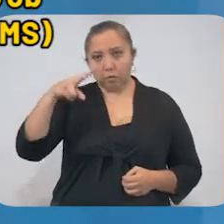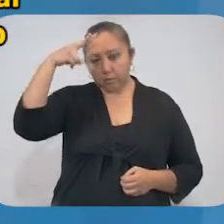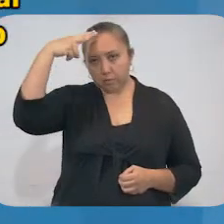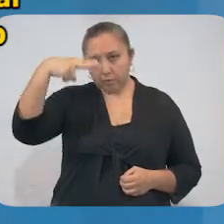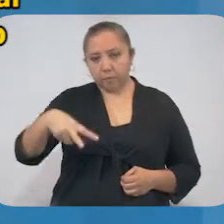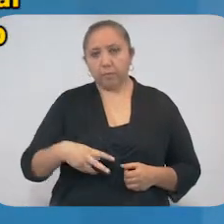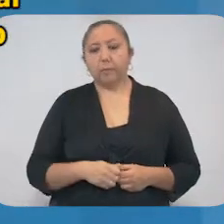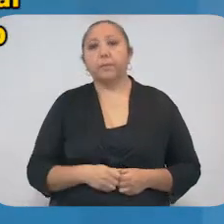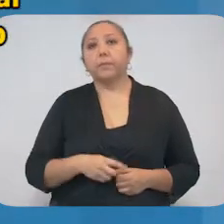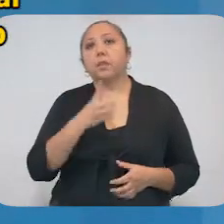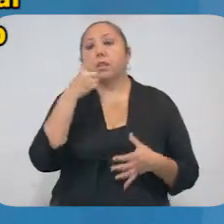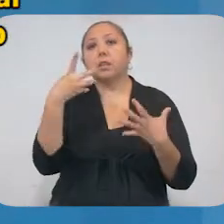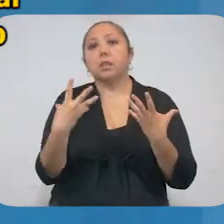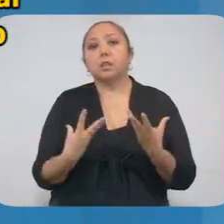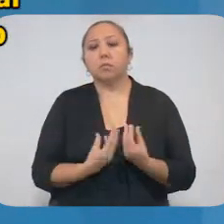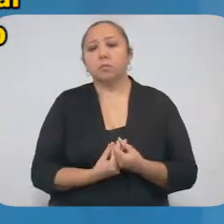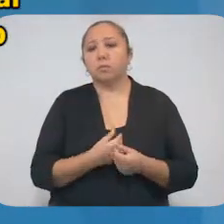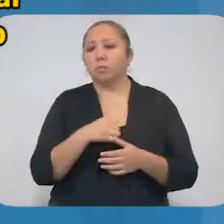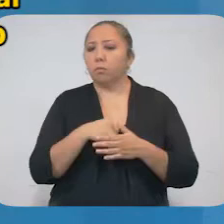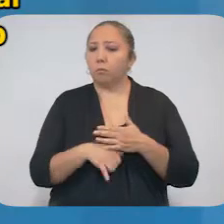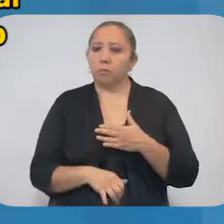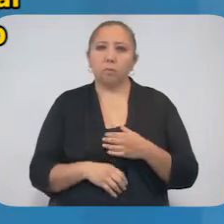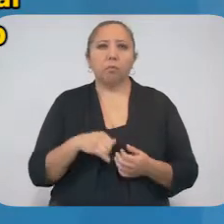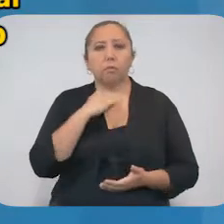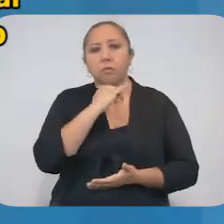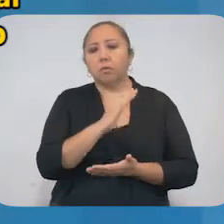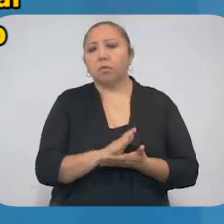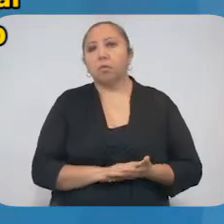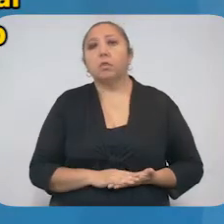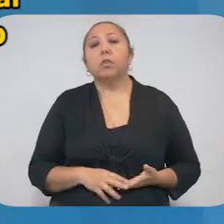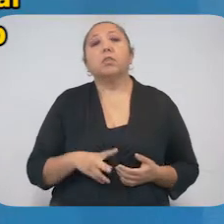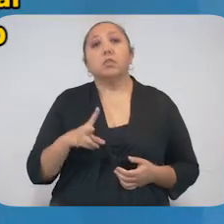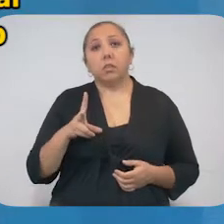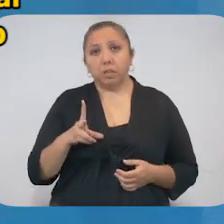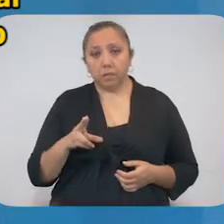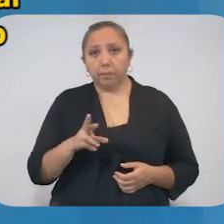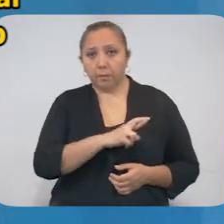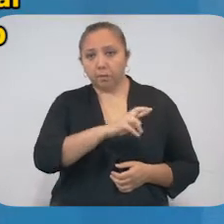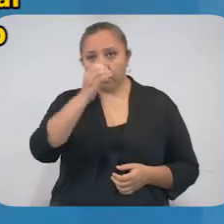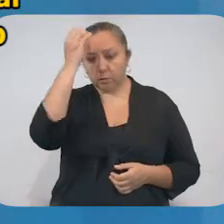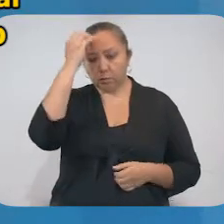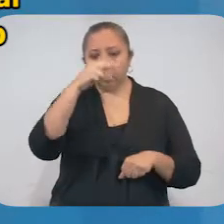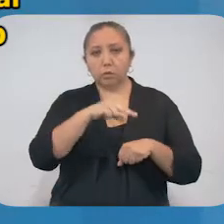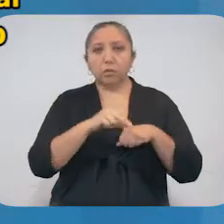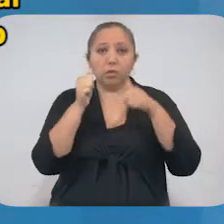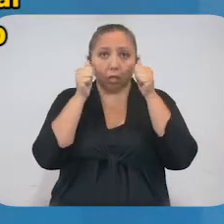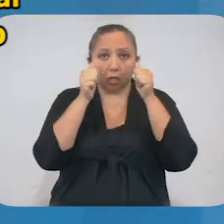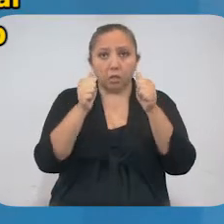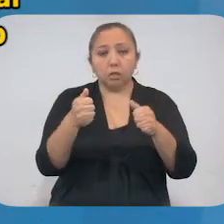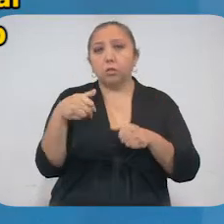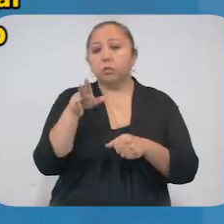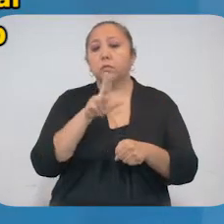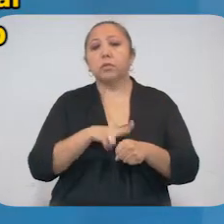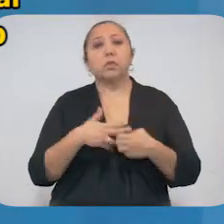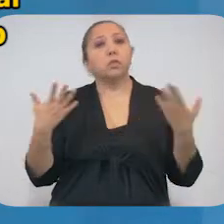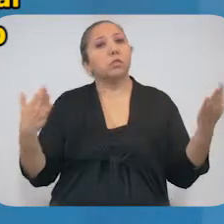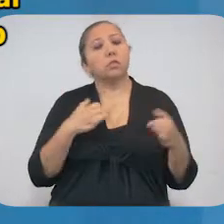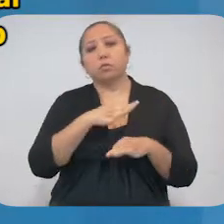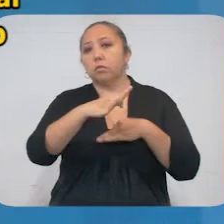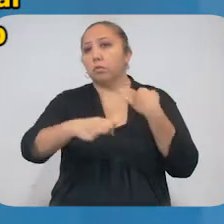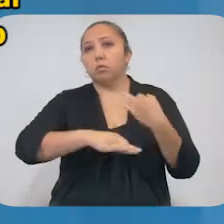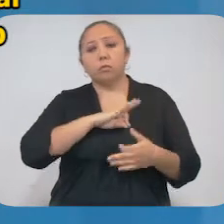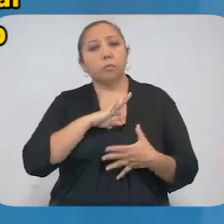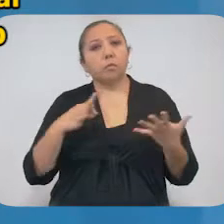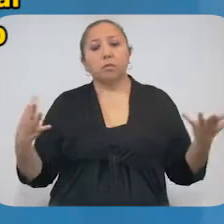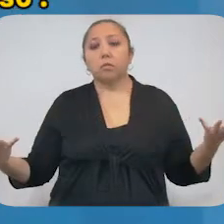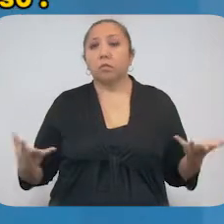federales. Manifestamos nuestro profundo pesar y nuestro reconocimiento a nuestros compañeros que los atendieron en el hospital y que hicieron todo lo que